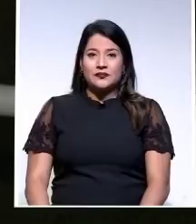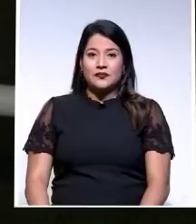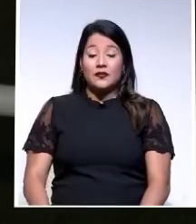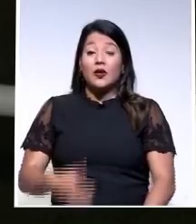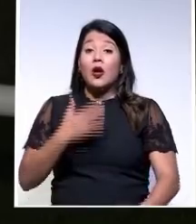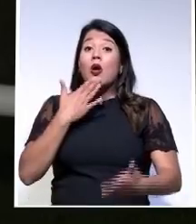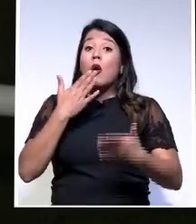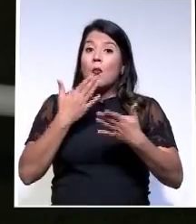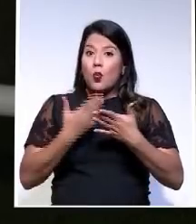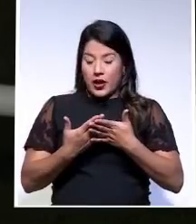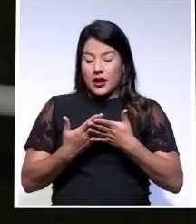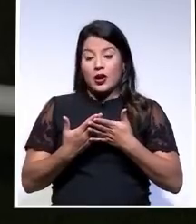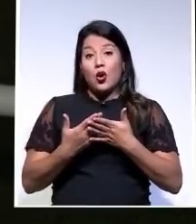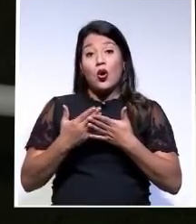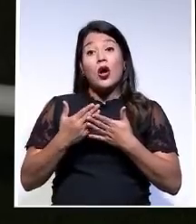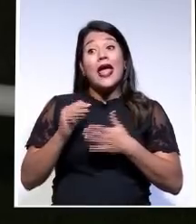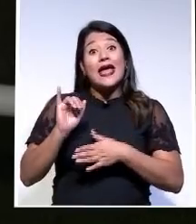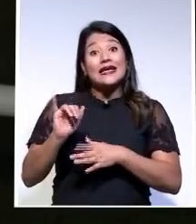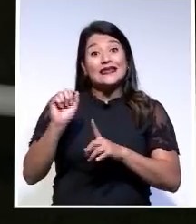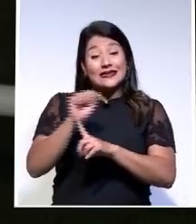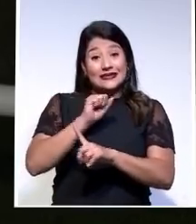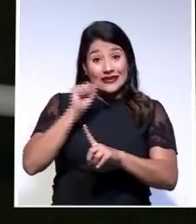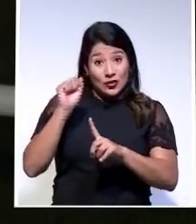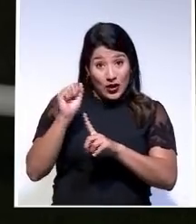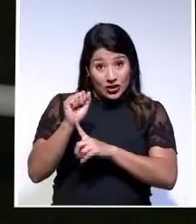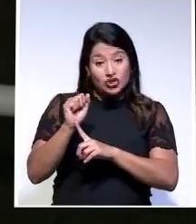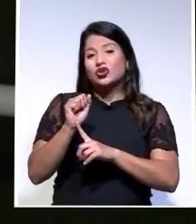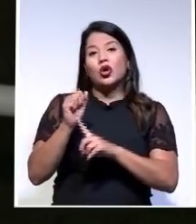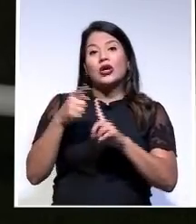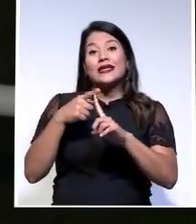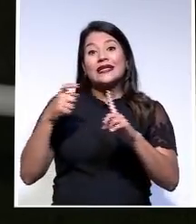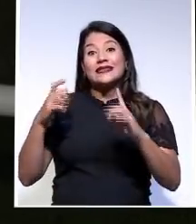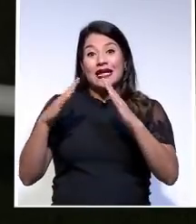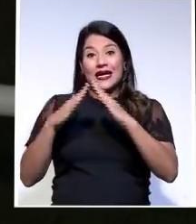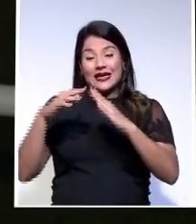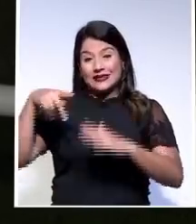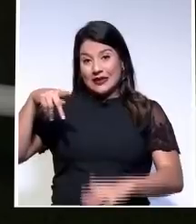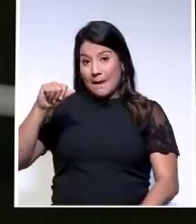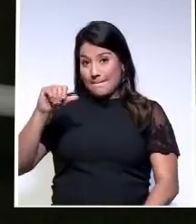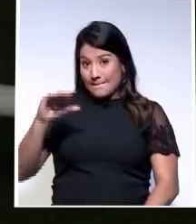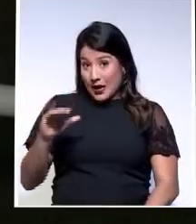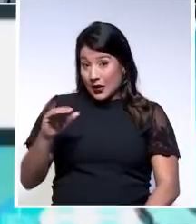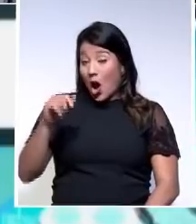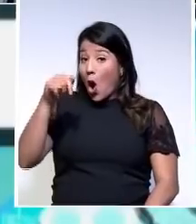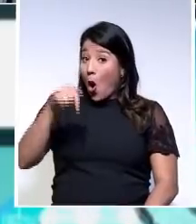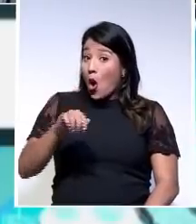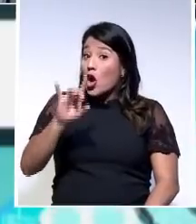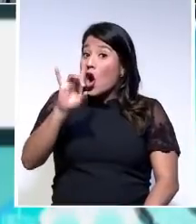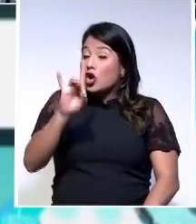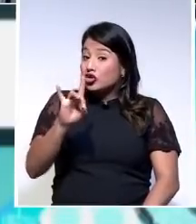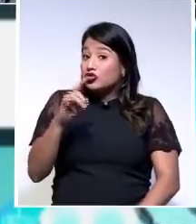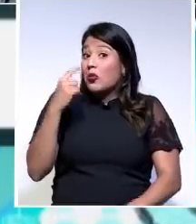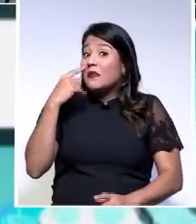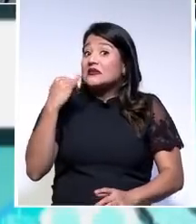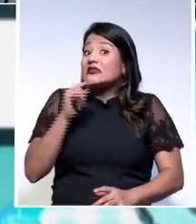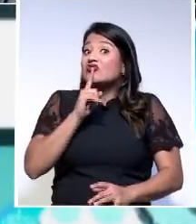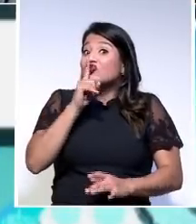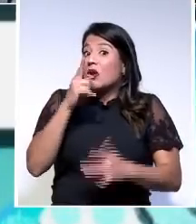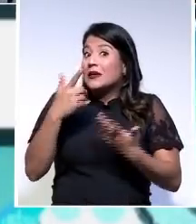Bueno, televidentes, Ernesto, esta es la situación en las afueras del Partido Acción Ciudadana. Entonces, a las 8 veremos si realmente se dan ya